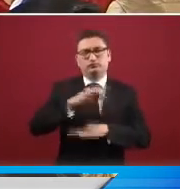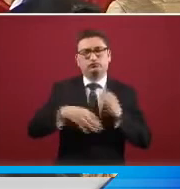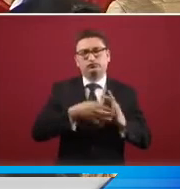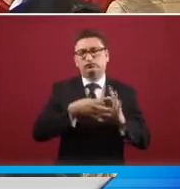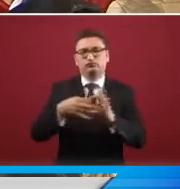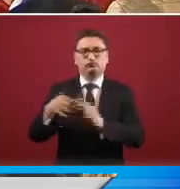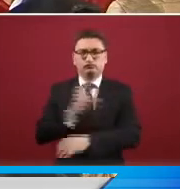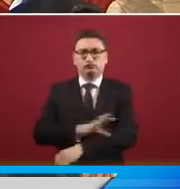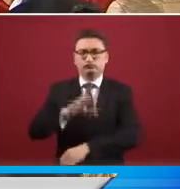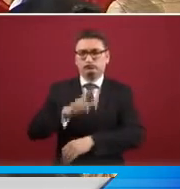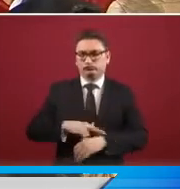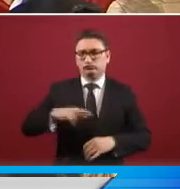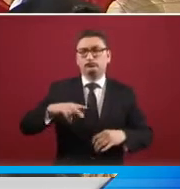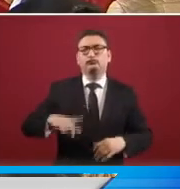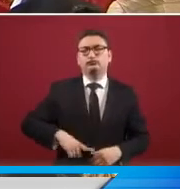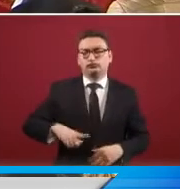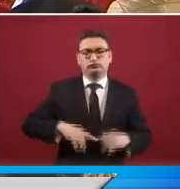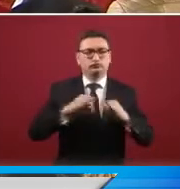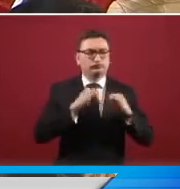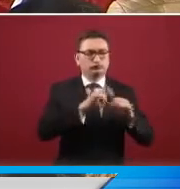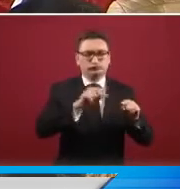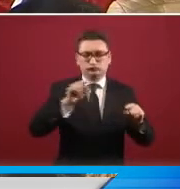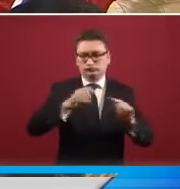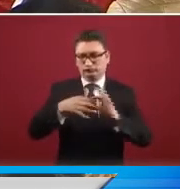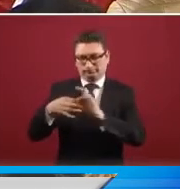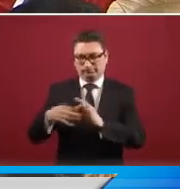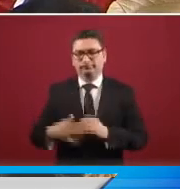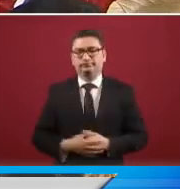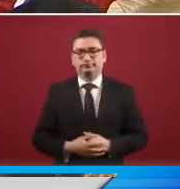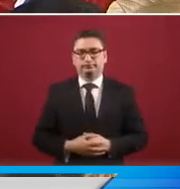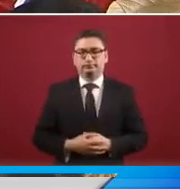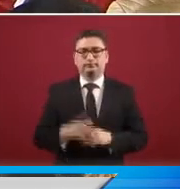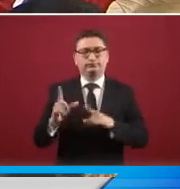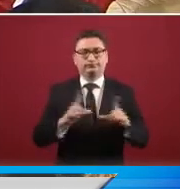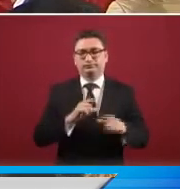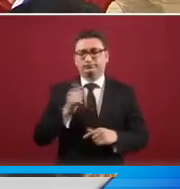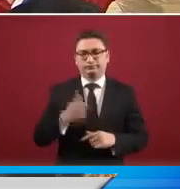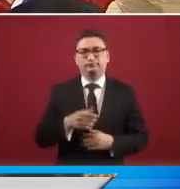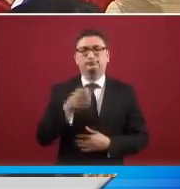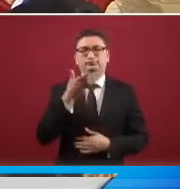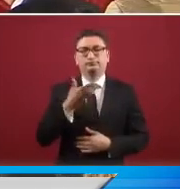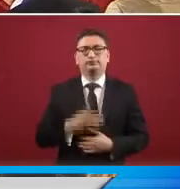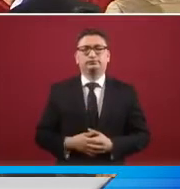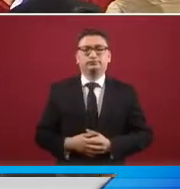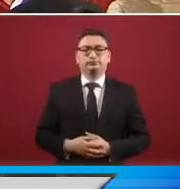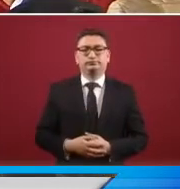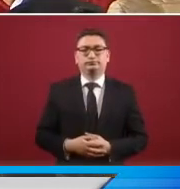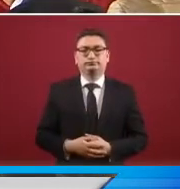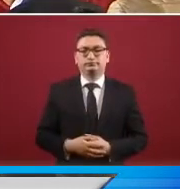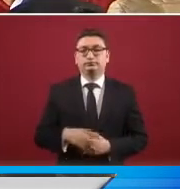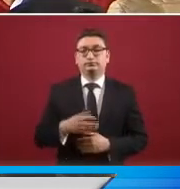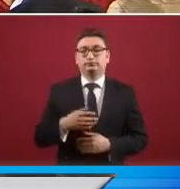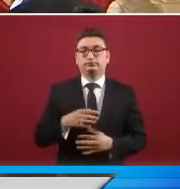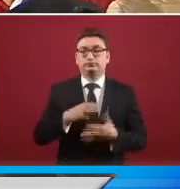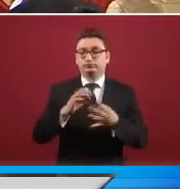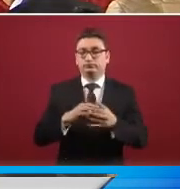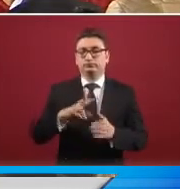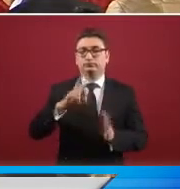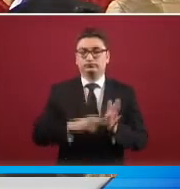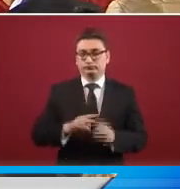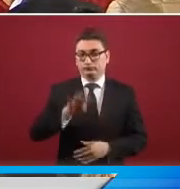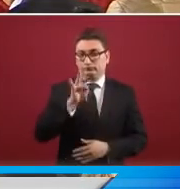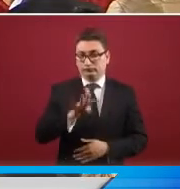agua potable, por lo que hace un llamado para que la población administre y haga uso responsable del agua. Los picos de la temporada serán en septiembre